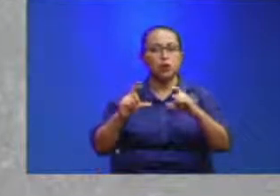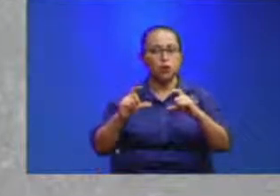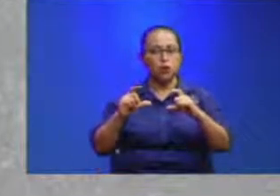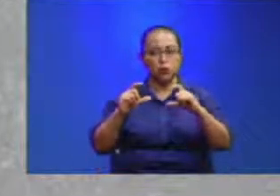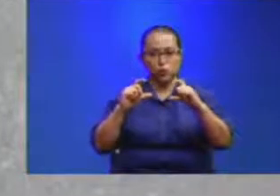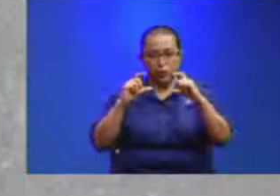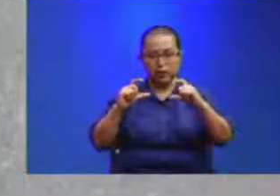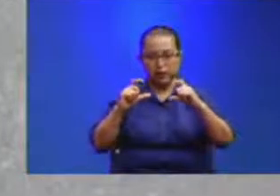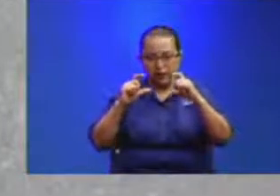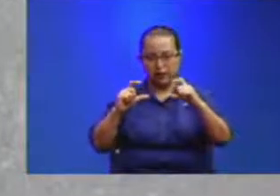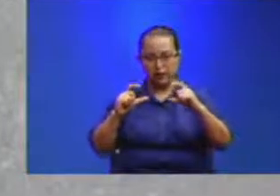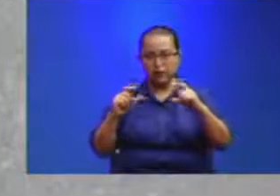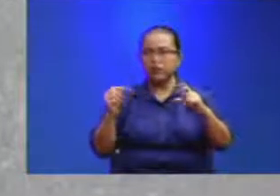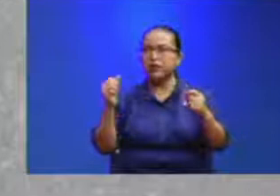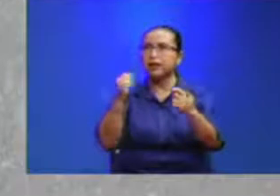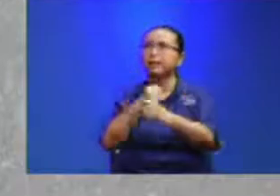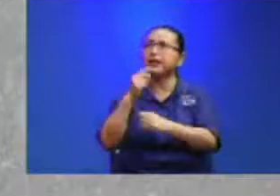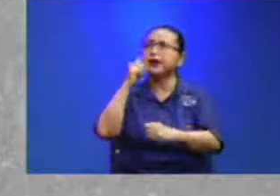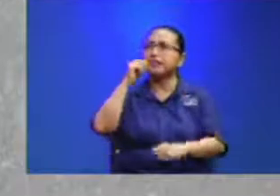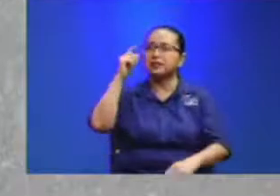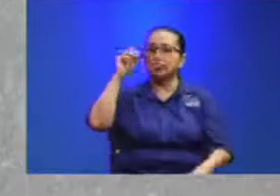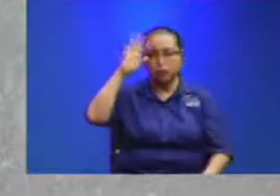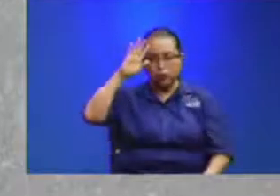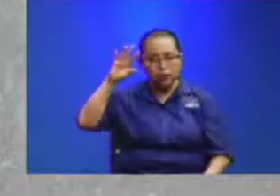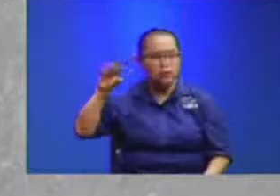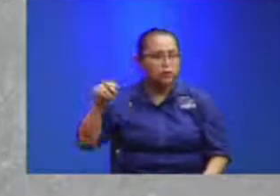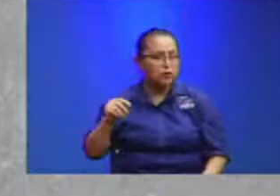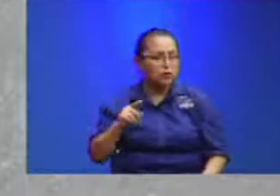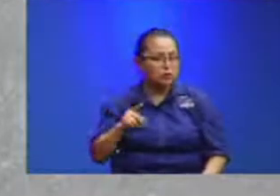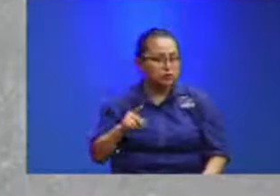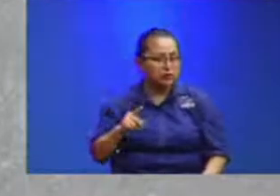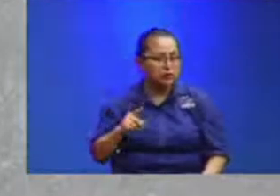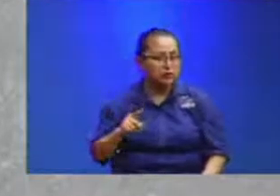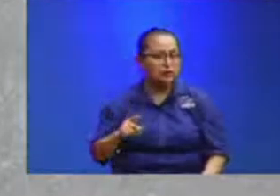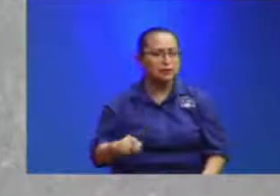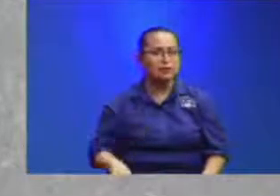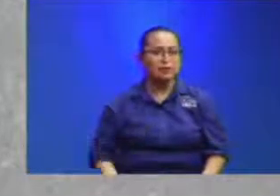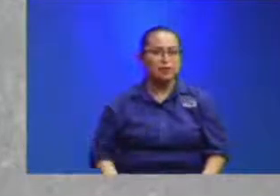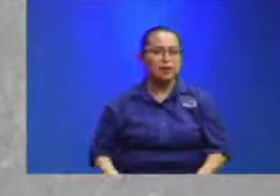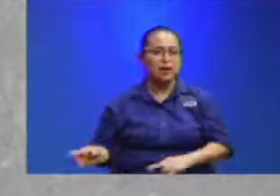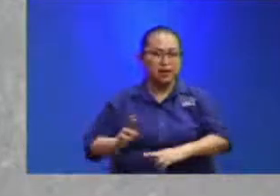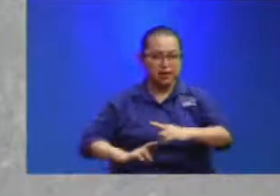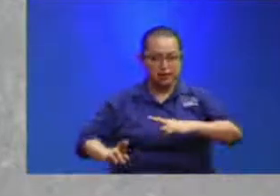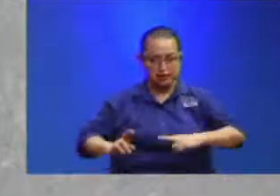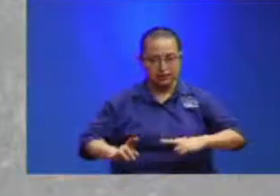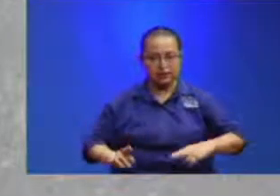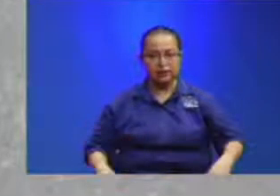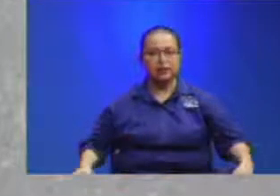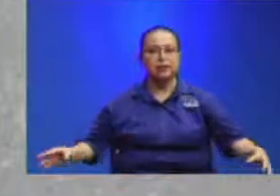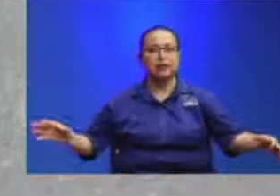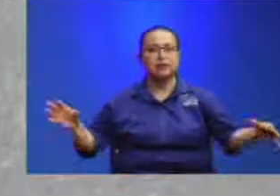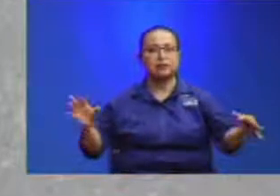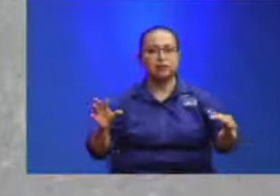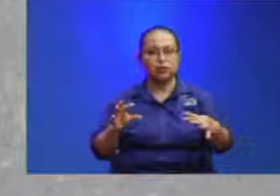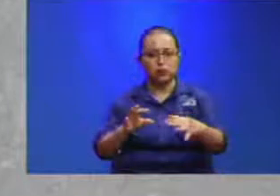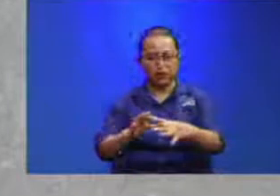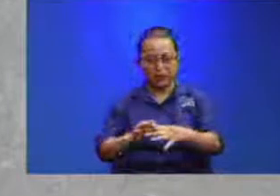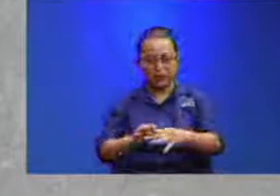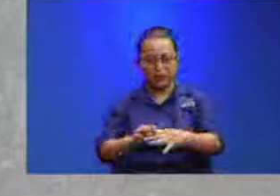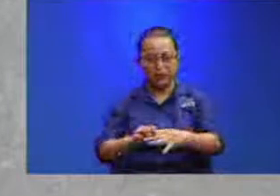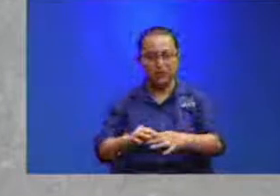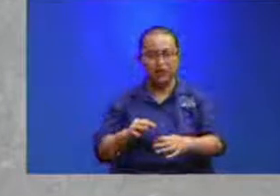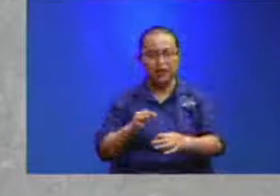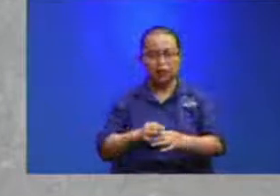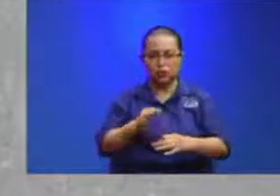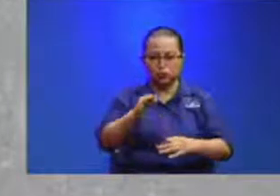vida de amar al señor vuestro dios porque si os volvéis y os unís al resto de estos pueblos que